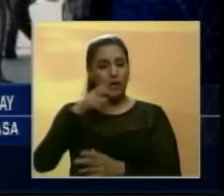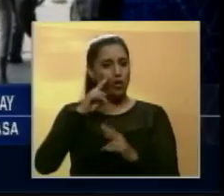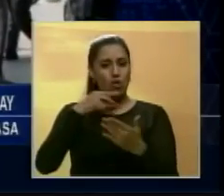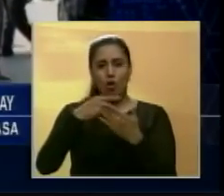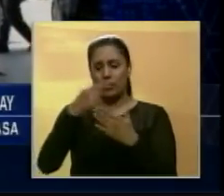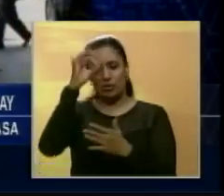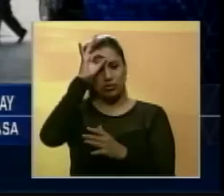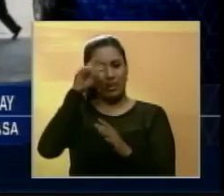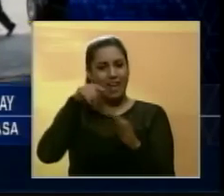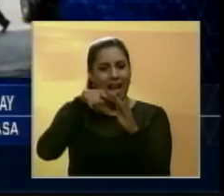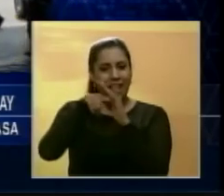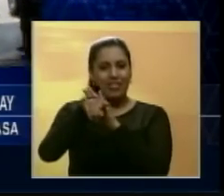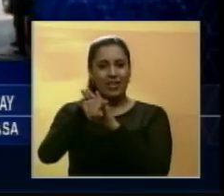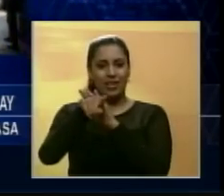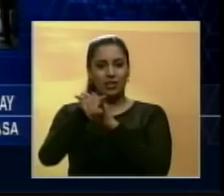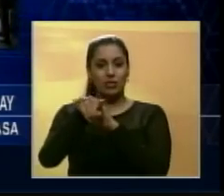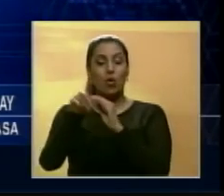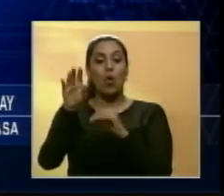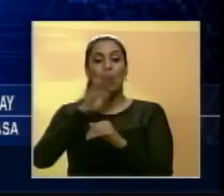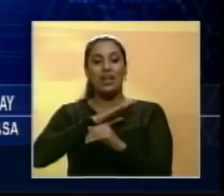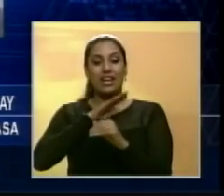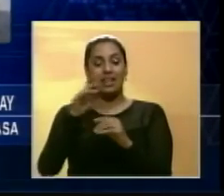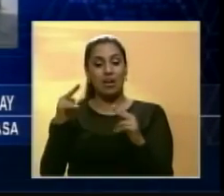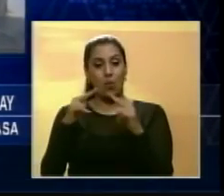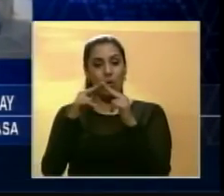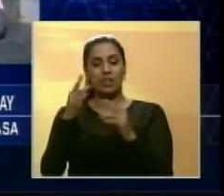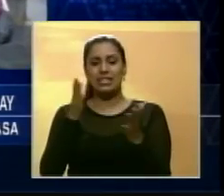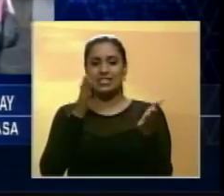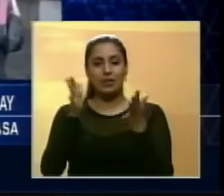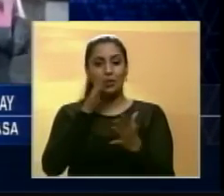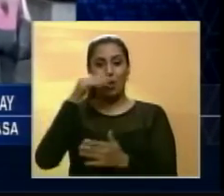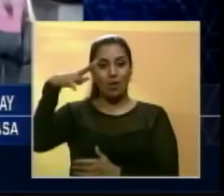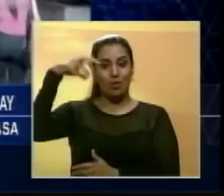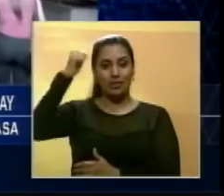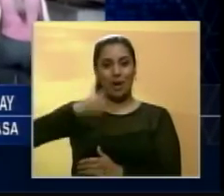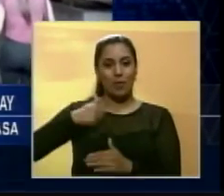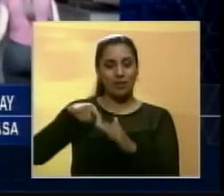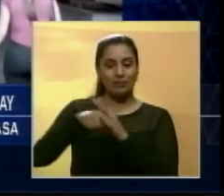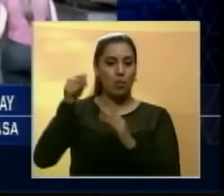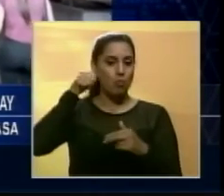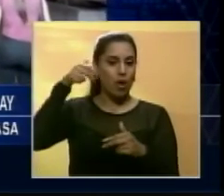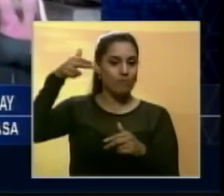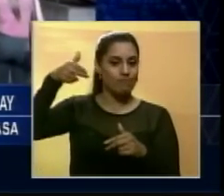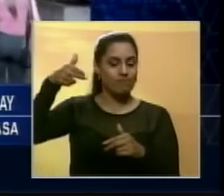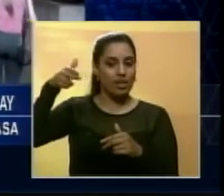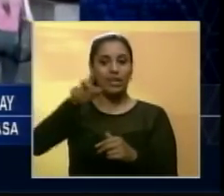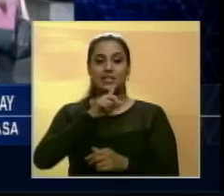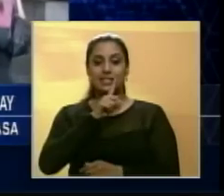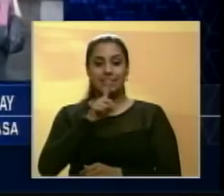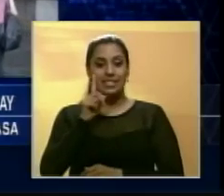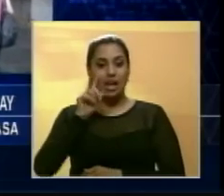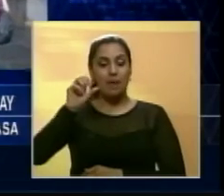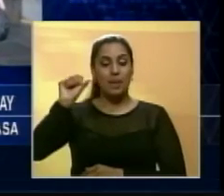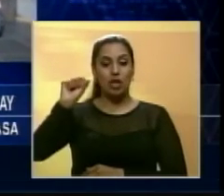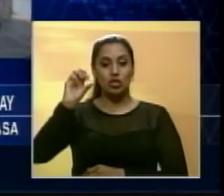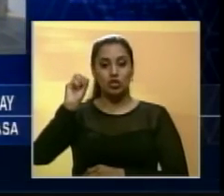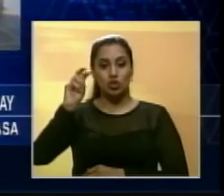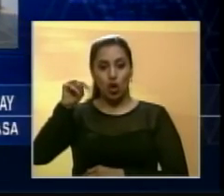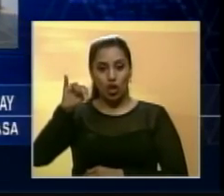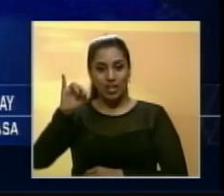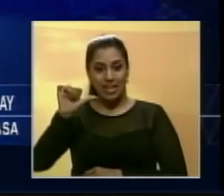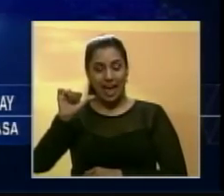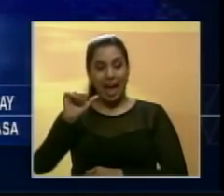desconocidos ingresaron al conjunto residencial cuando se encontraba sin servicio eléctrico y sometieron a una de las víctimas, identificada como Sonia Sayer,